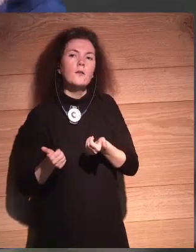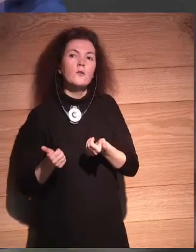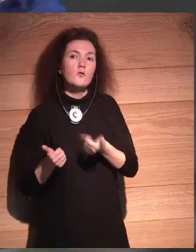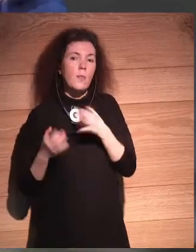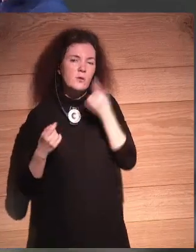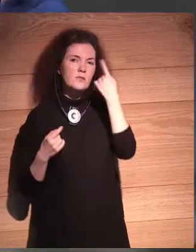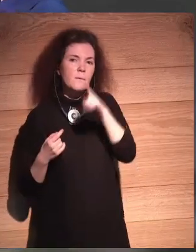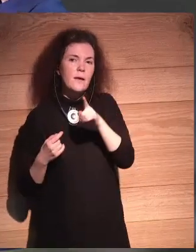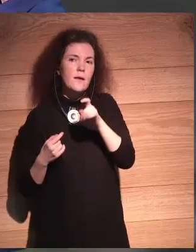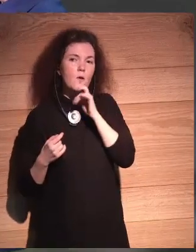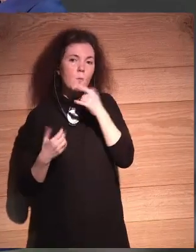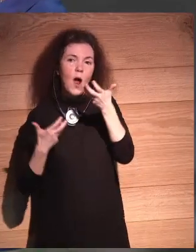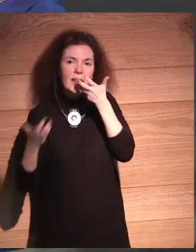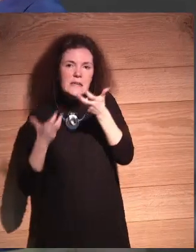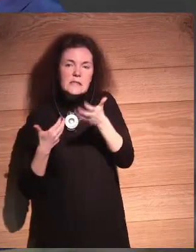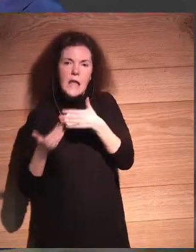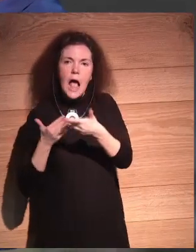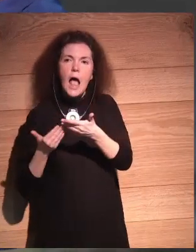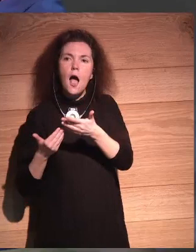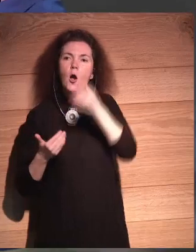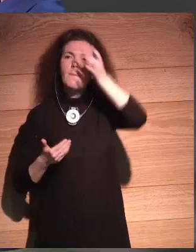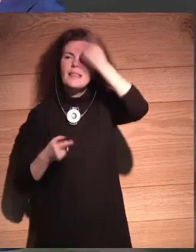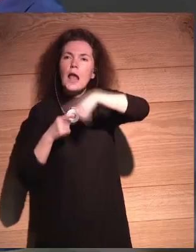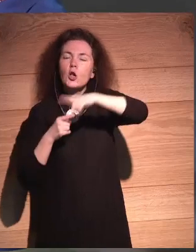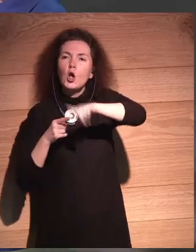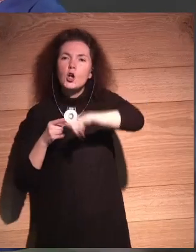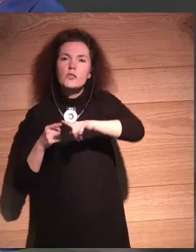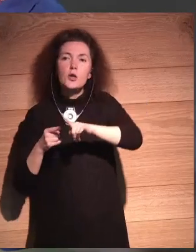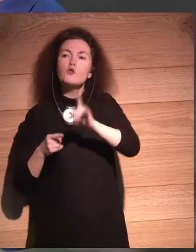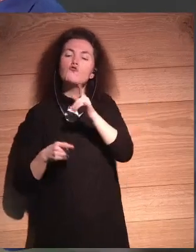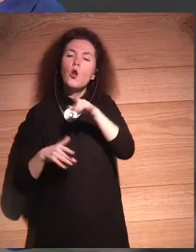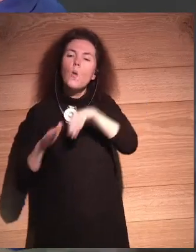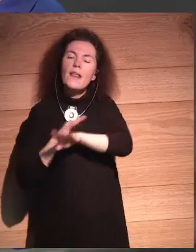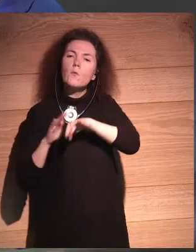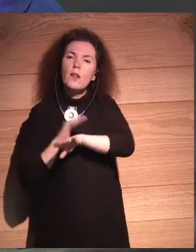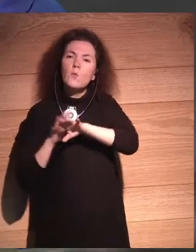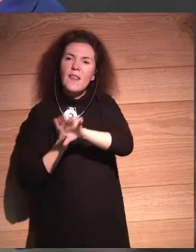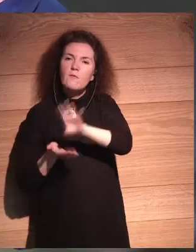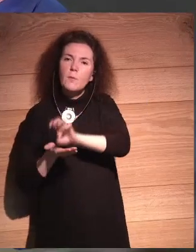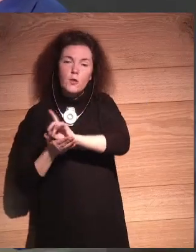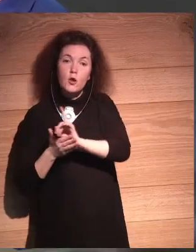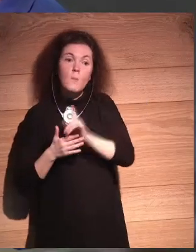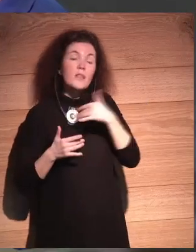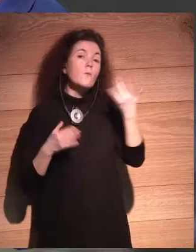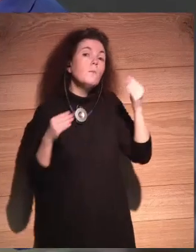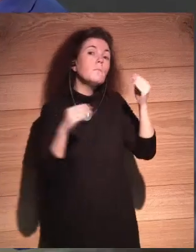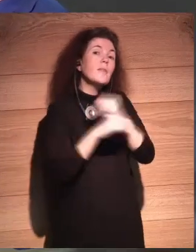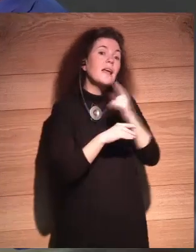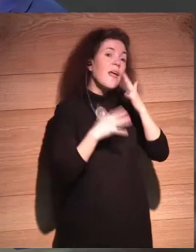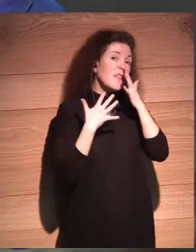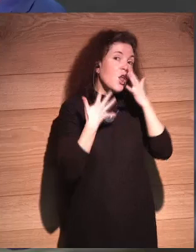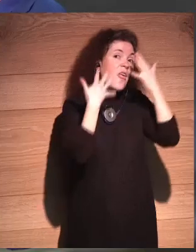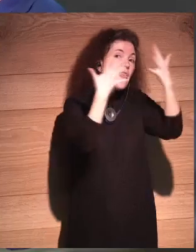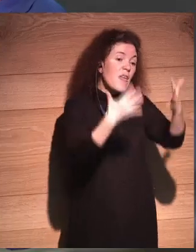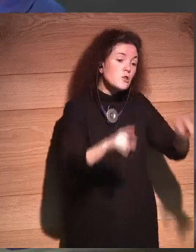Tengo que saber cómo ser un artista, cómo inventar cosas, no solo almacenar información, porque la paradoja es que en 10 años un ordenador se